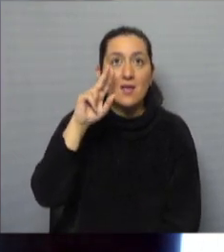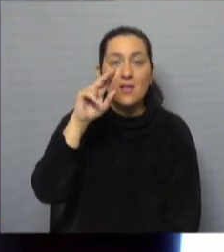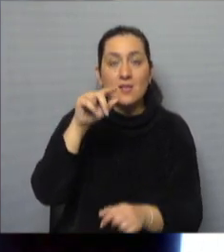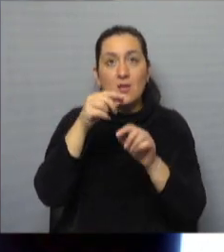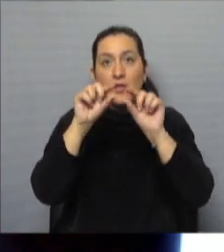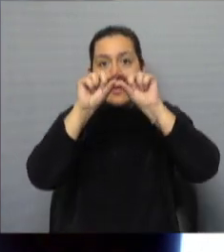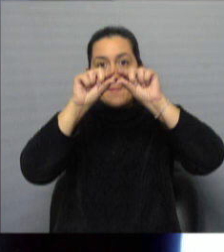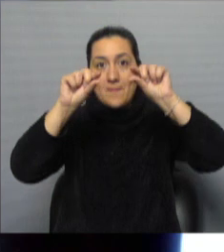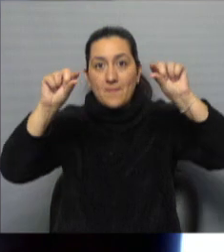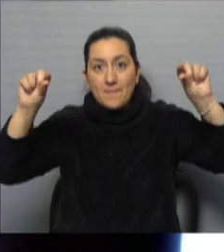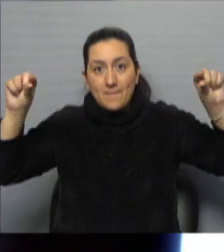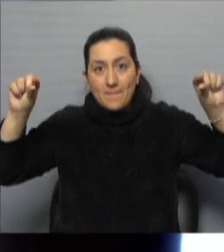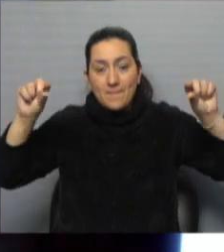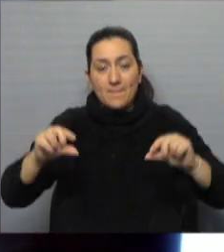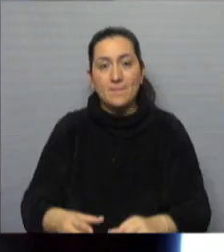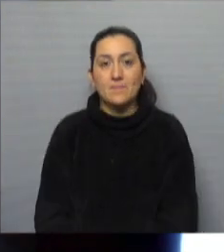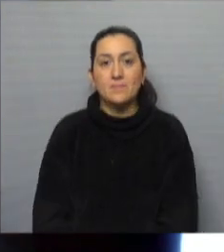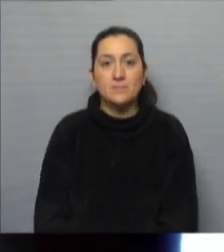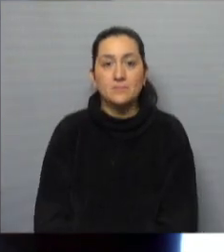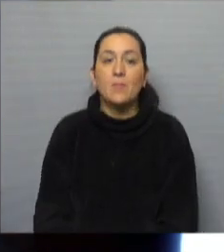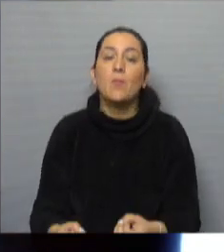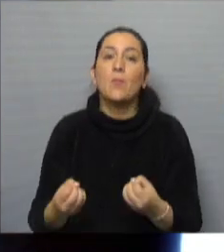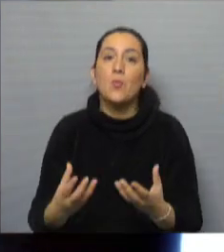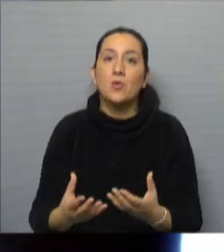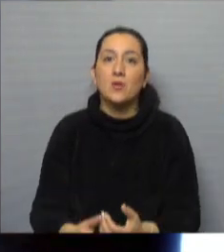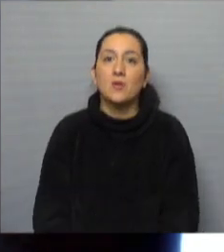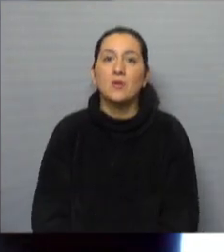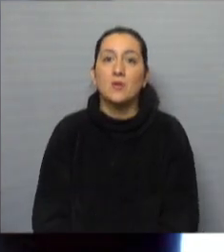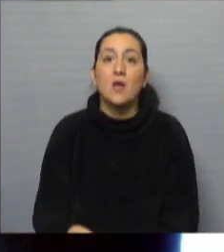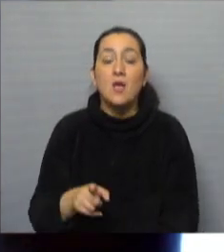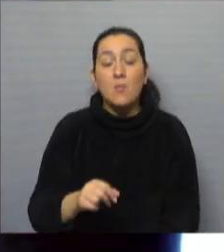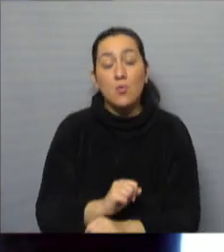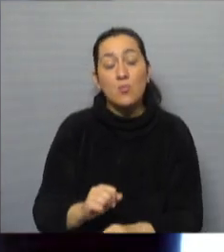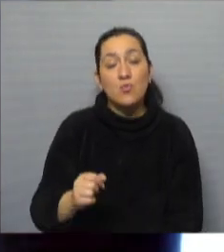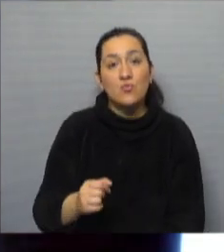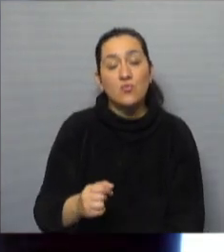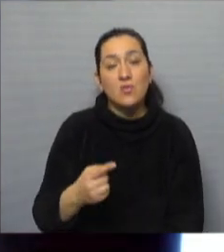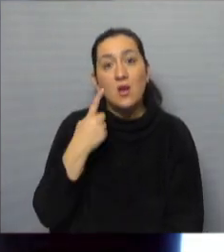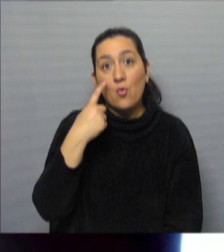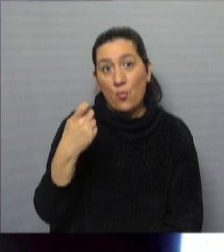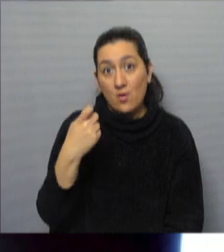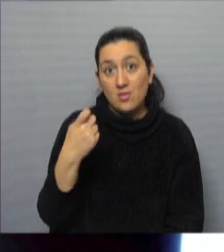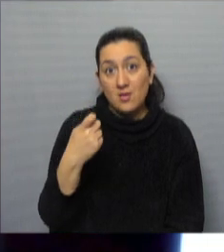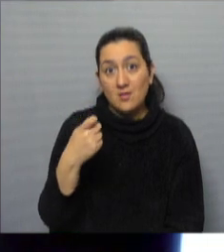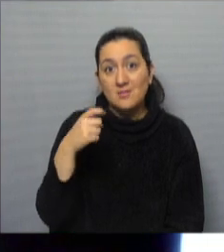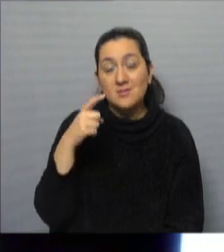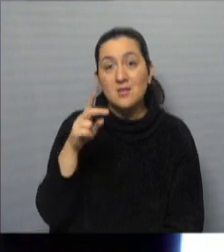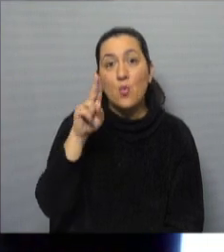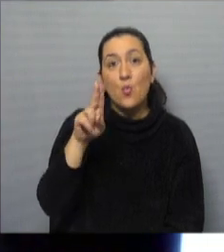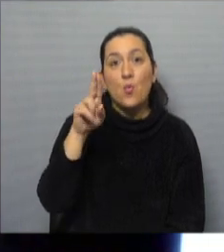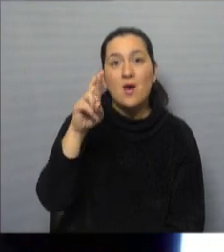ese ese link sí porque ahí podemos identificar si esa url